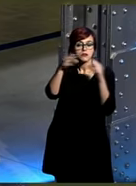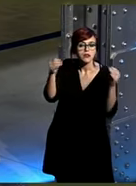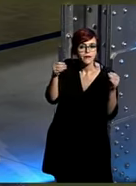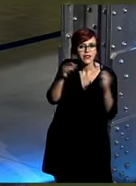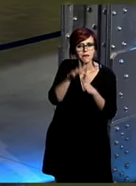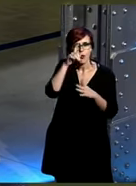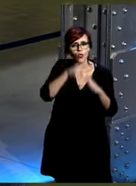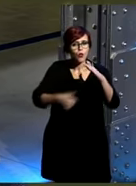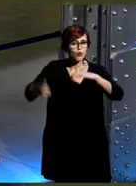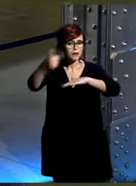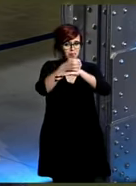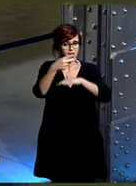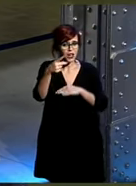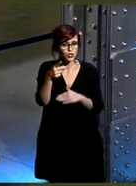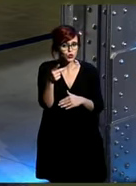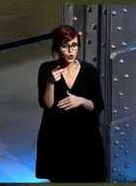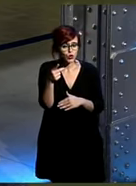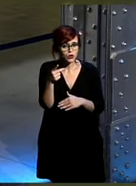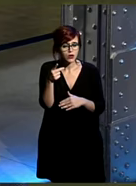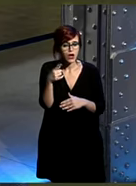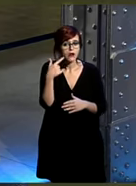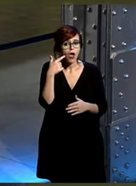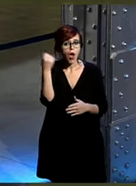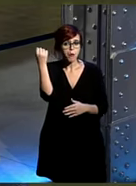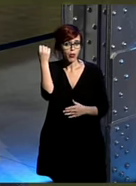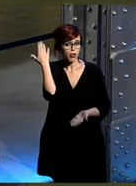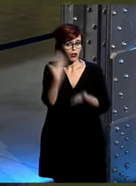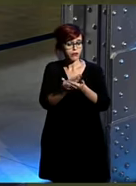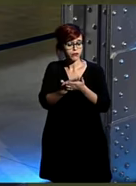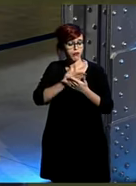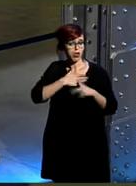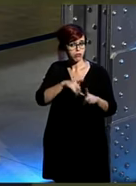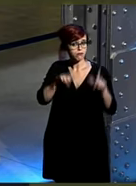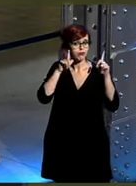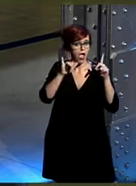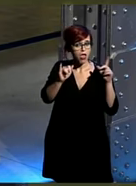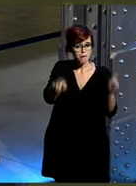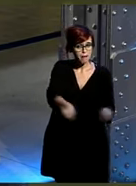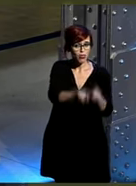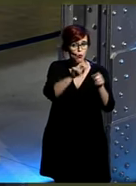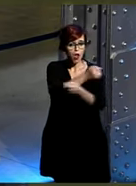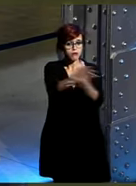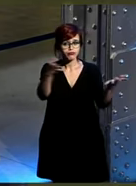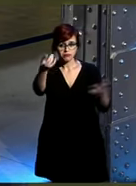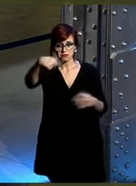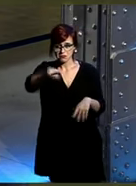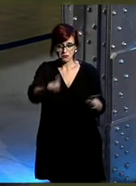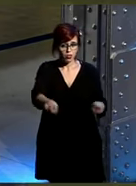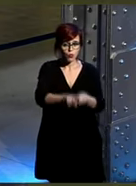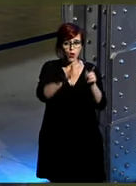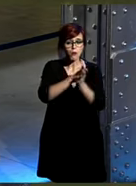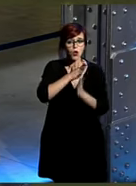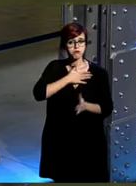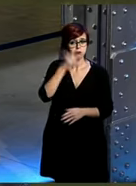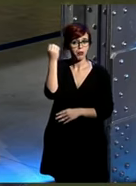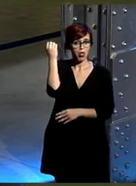un vicerrector, y decía, pero el poder de la certificación lo tenemos nosotros. O sea, me da igual todos los que estáis ahí fuera haciendo cosas, porque vosotros tenéis el